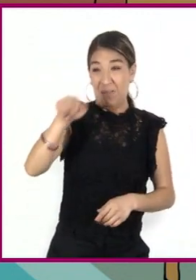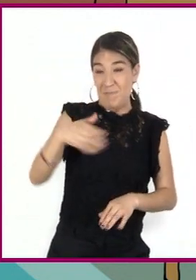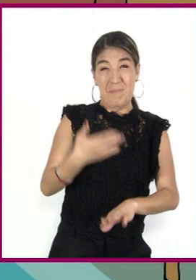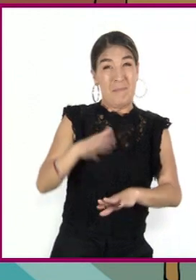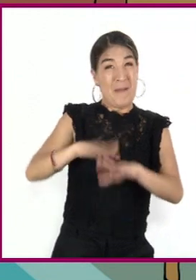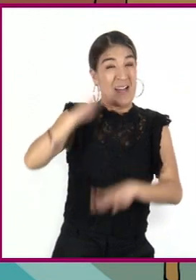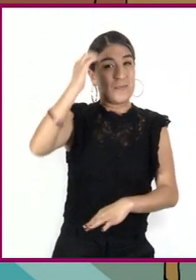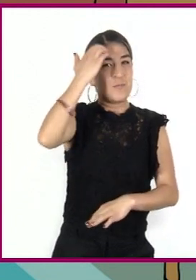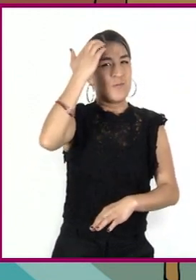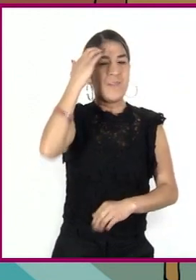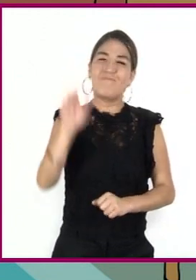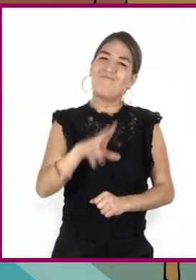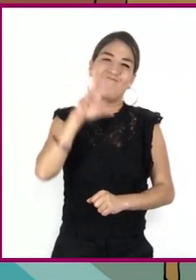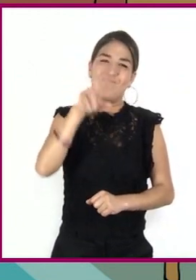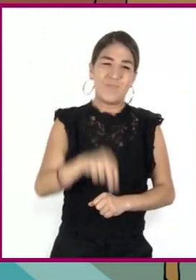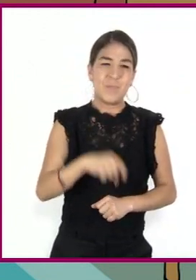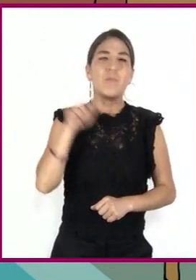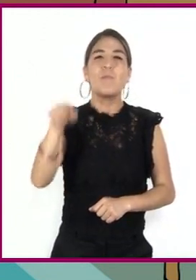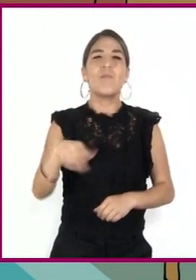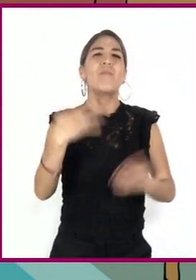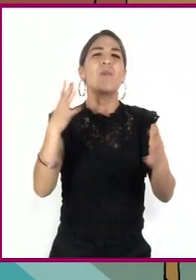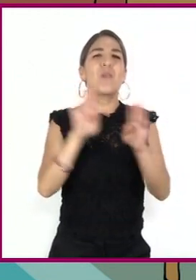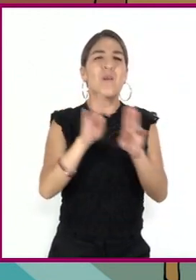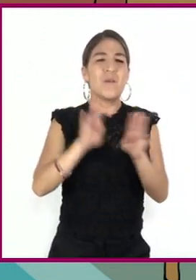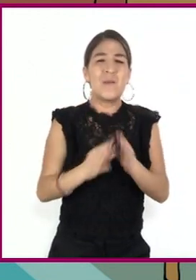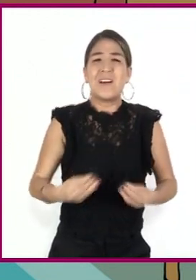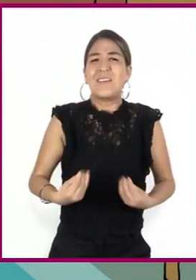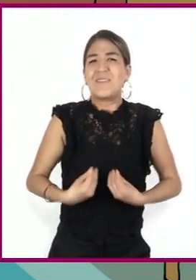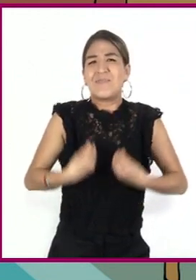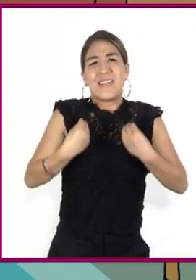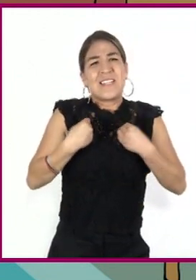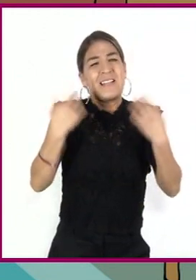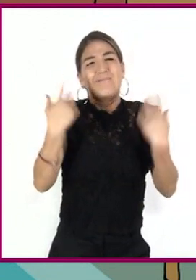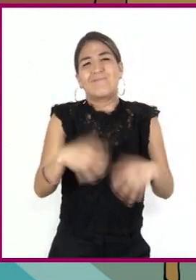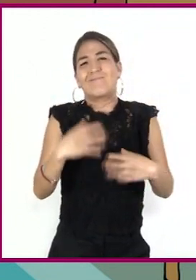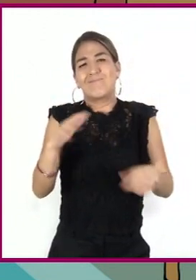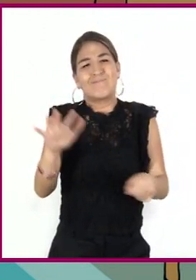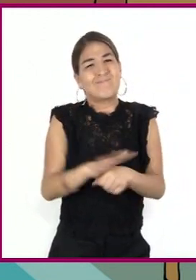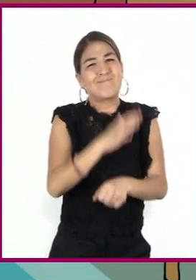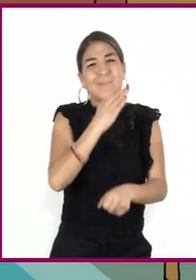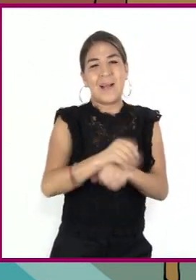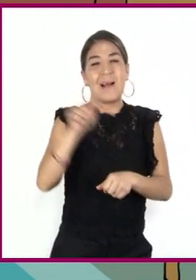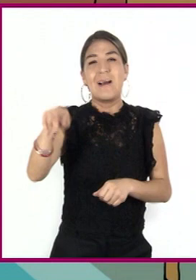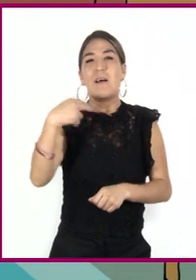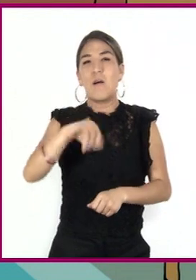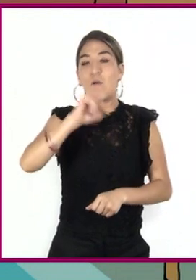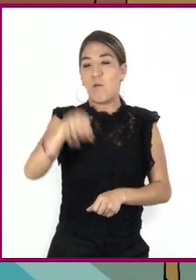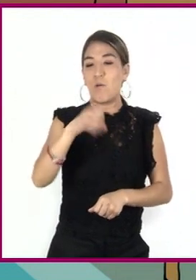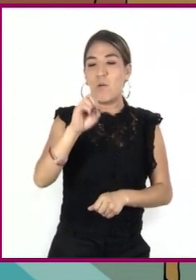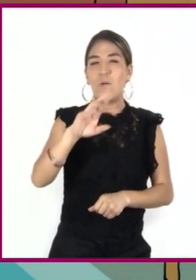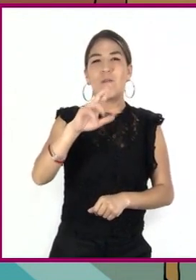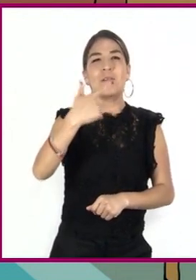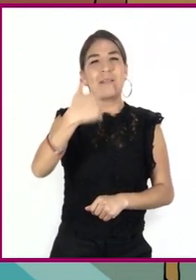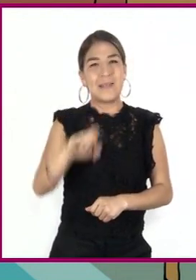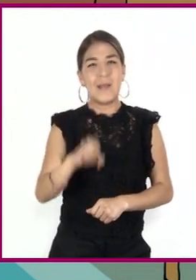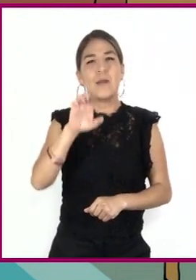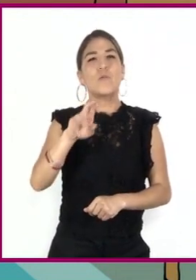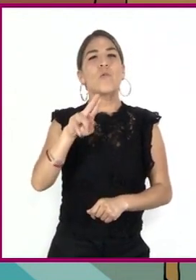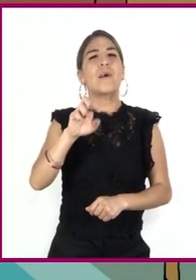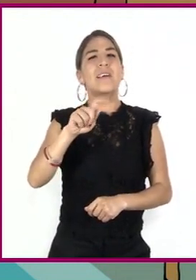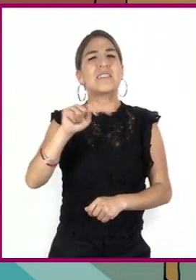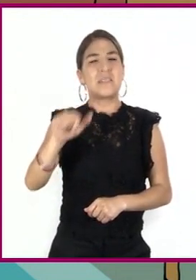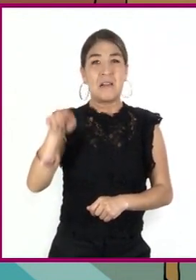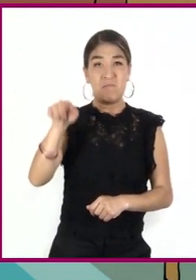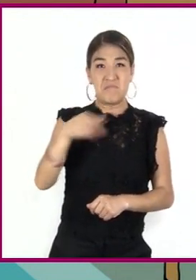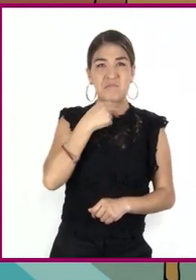pero, hombre, tuvo una vida, pero muy singular. Se llamó Jorge Cuesta, ¿sí? No, y este cuate